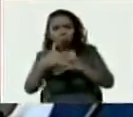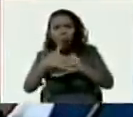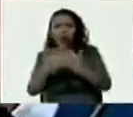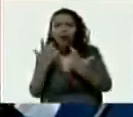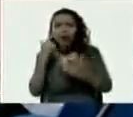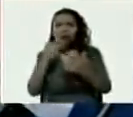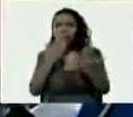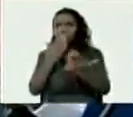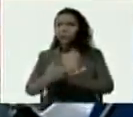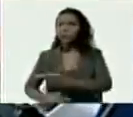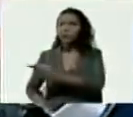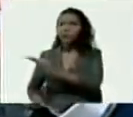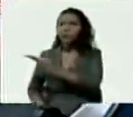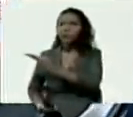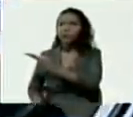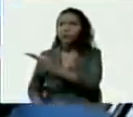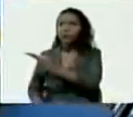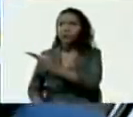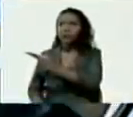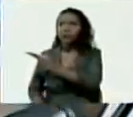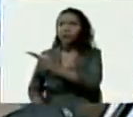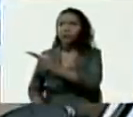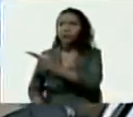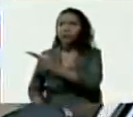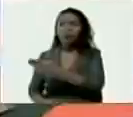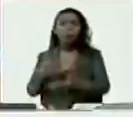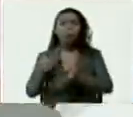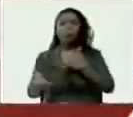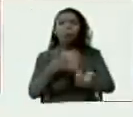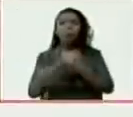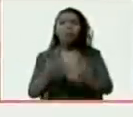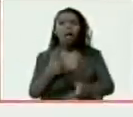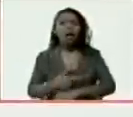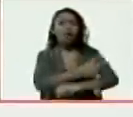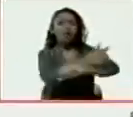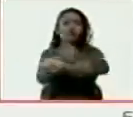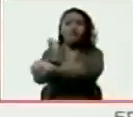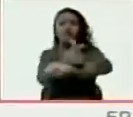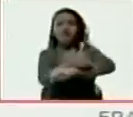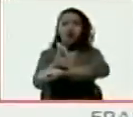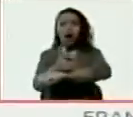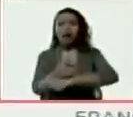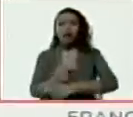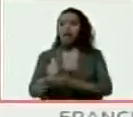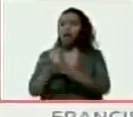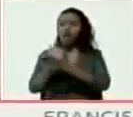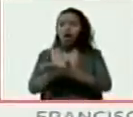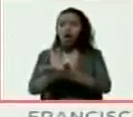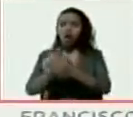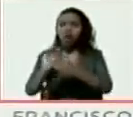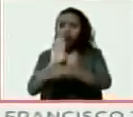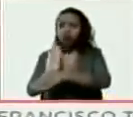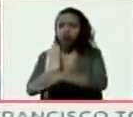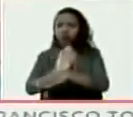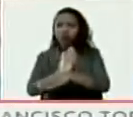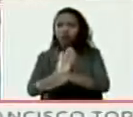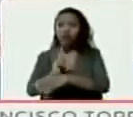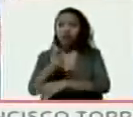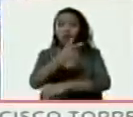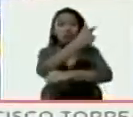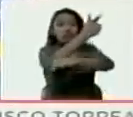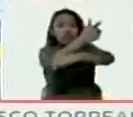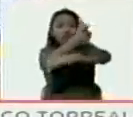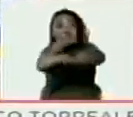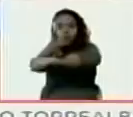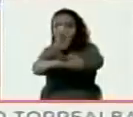no les importaba que se presentara una persona tan cerca del señor Juan Guaidó, a quien estaban obligados a cuidar, y que apuntara con un